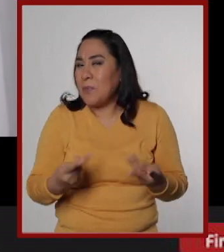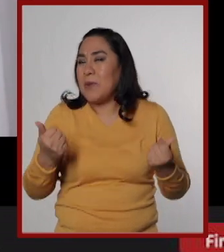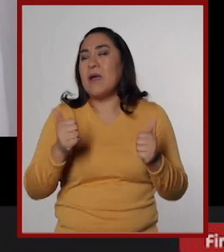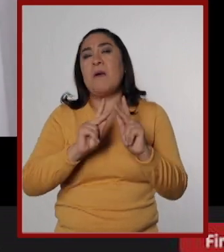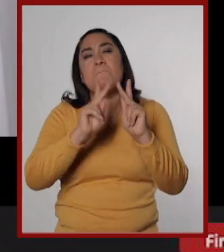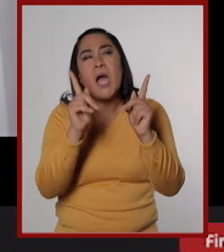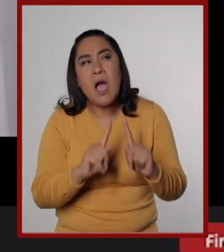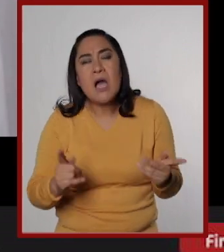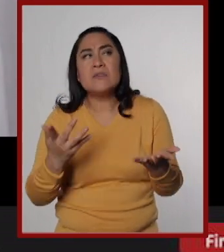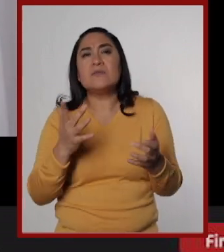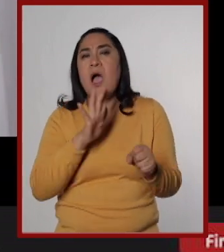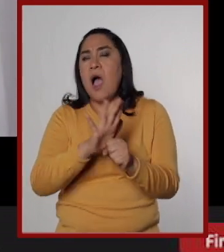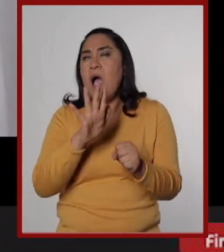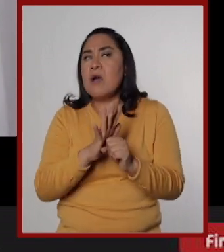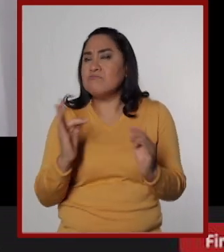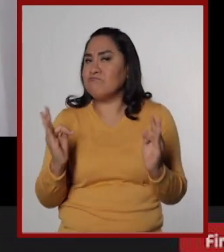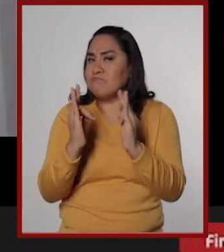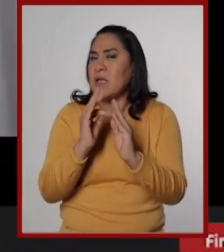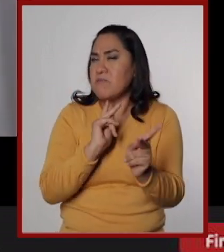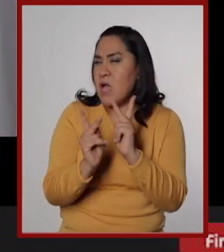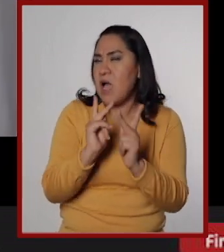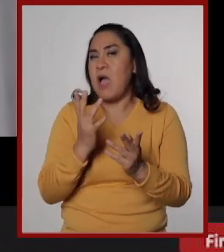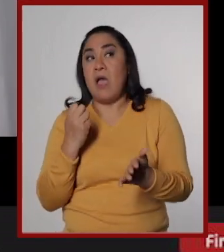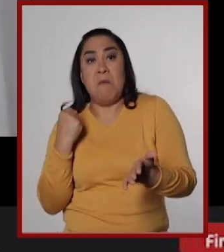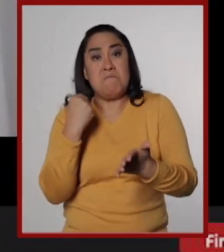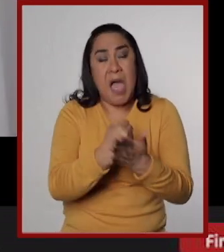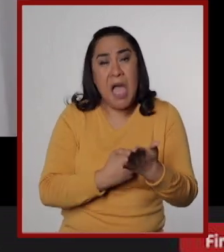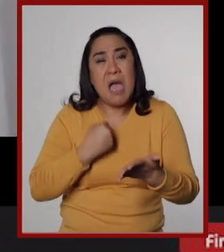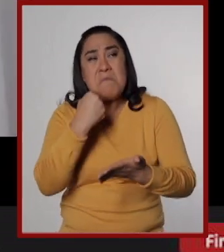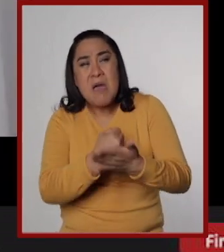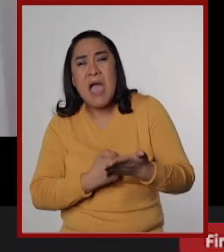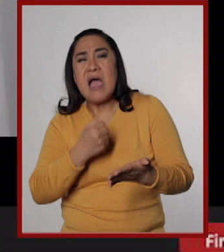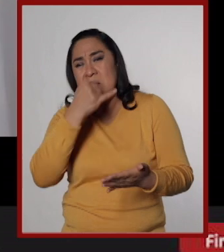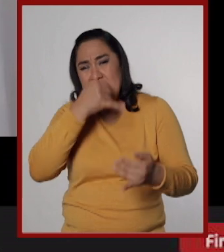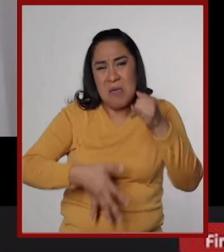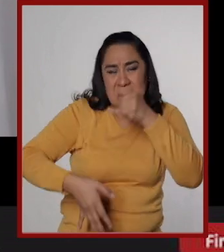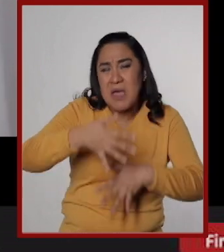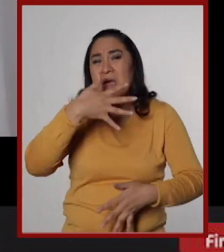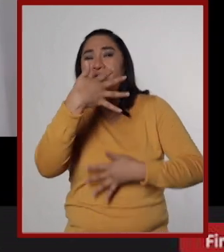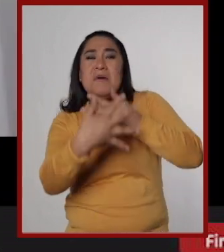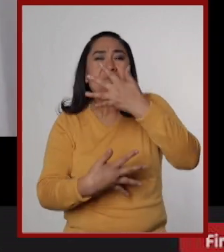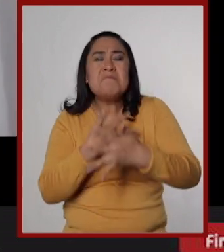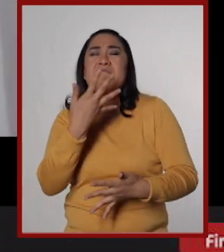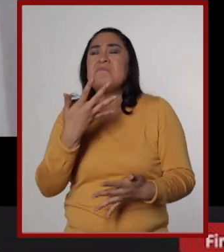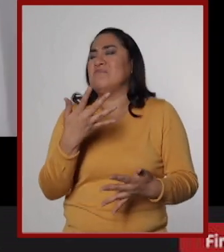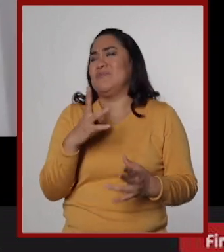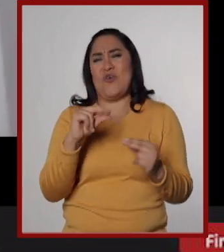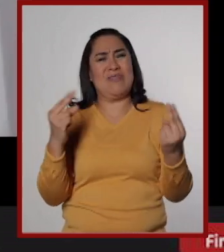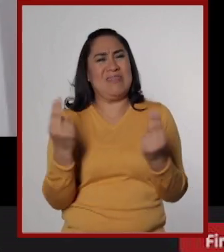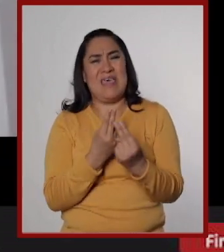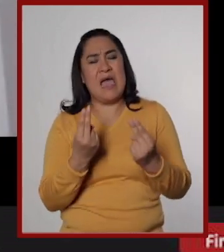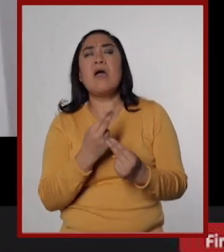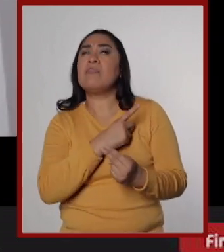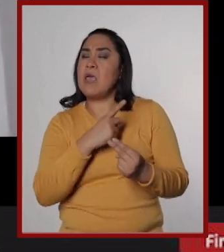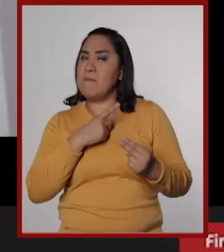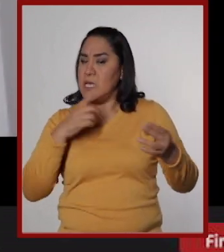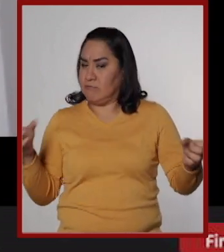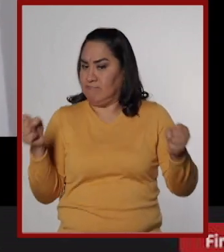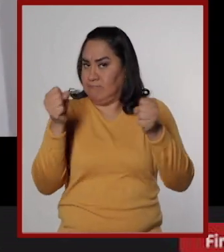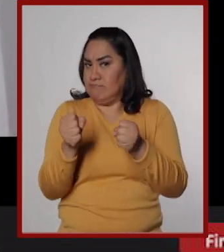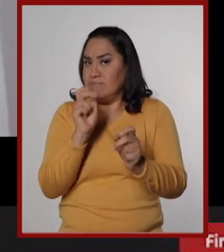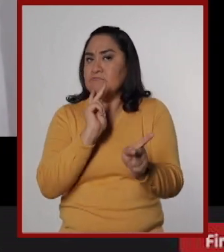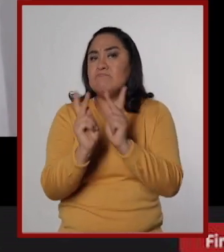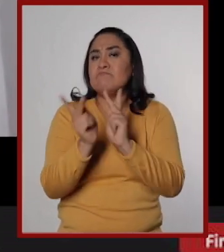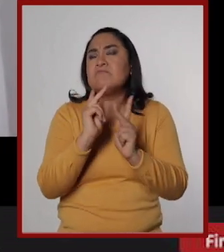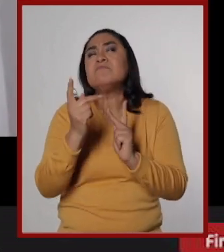pacífica, mediante el diálogo, no a la fuerza, no a golpes y mucho menos con violencia, sino dialogando con el otro y colaborando para